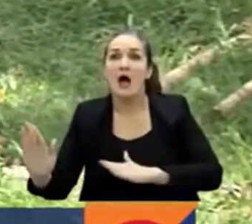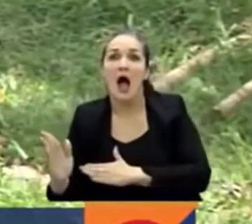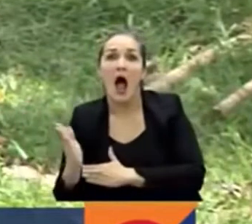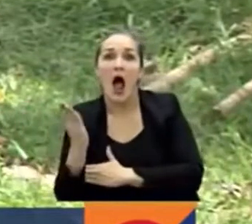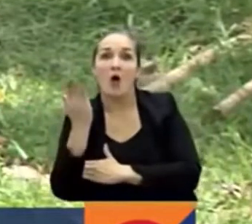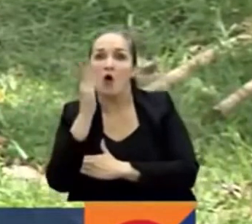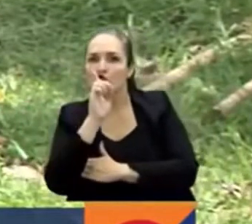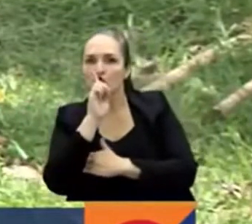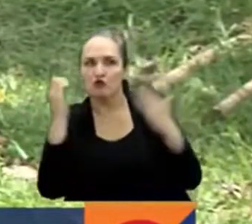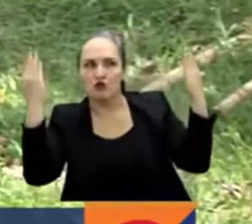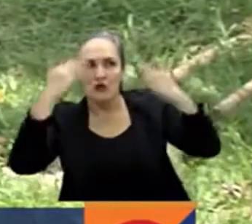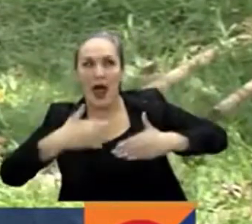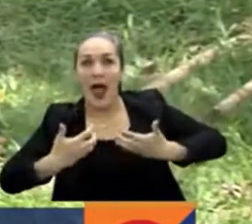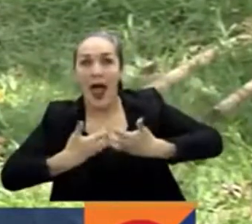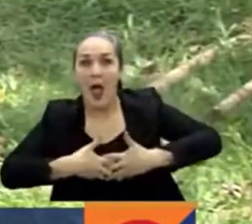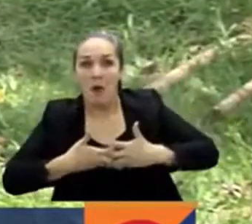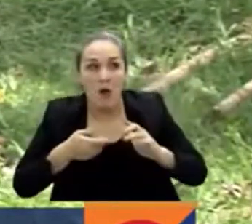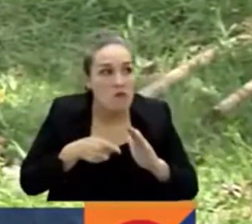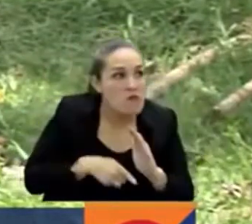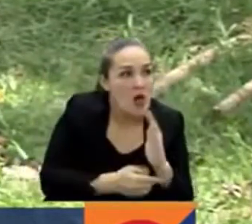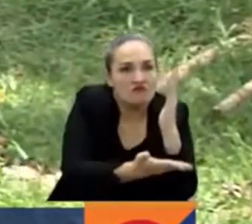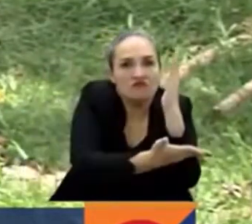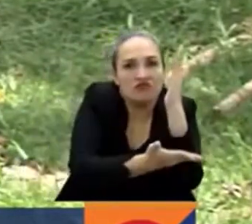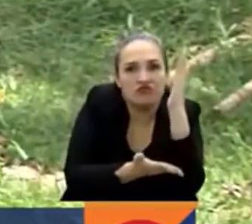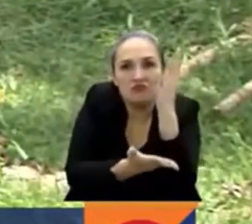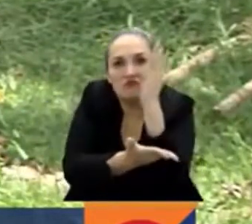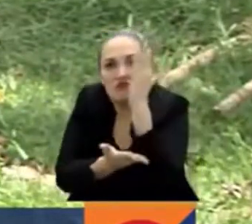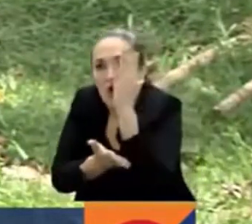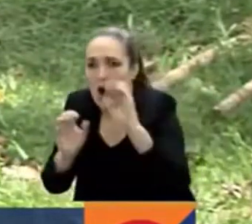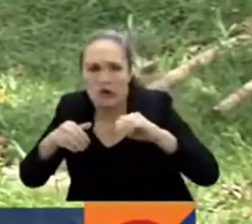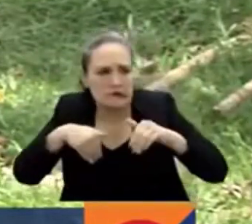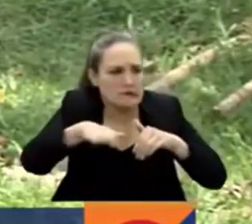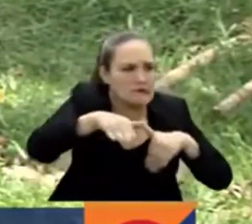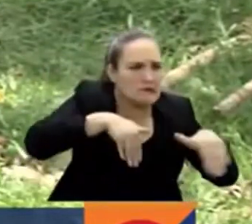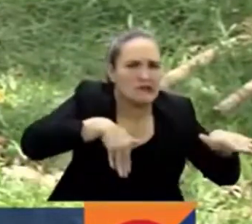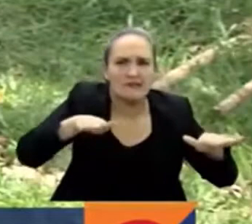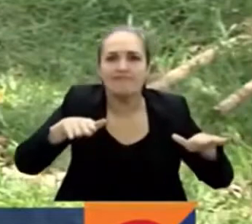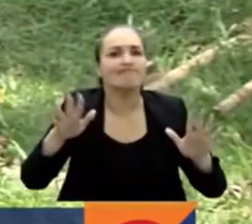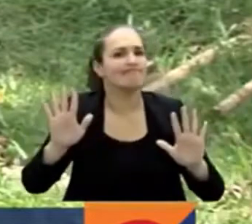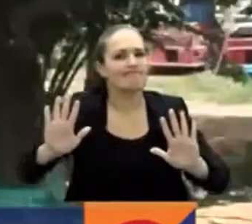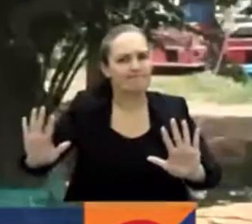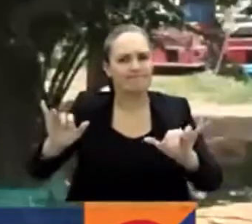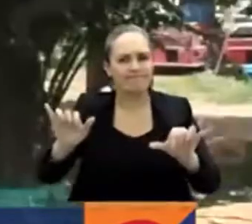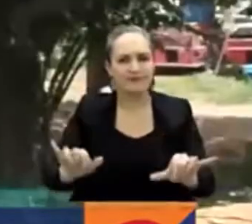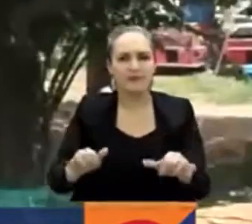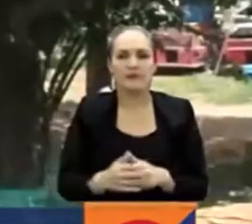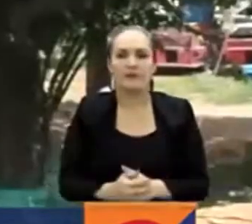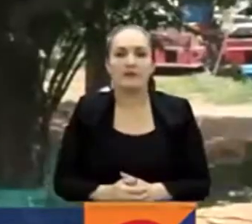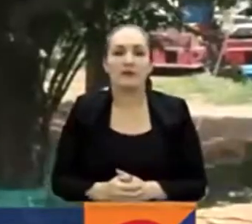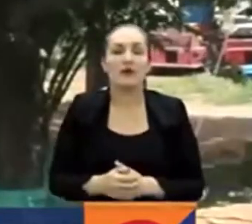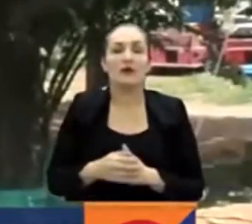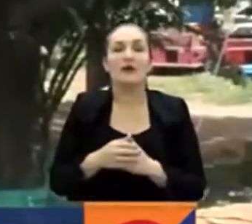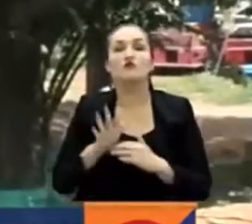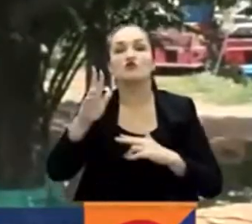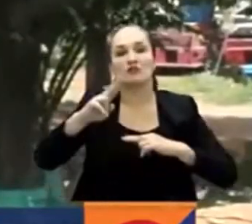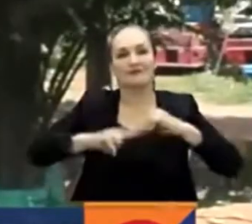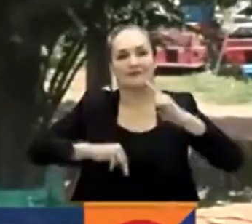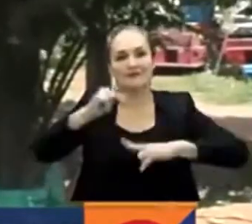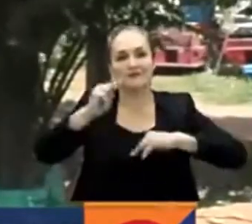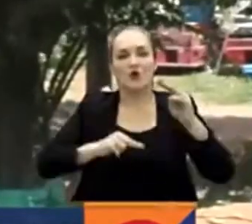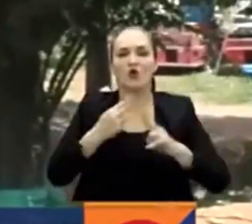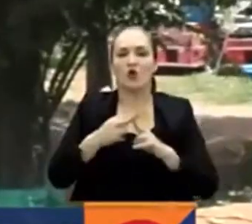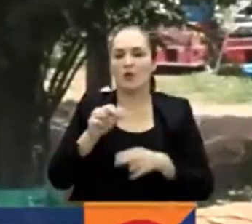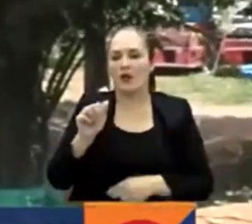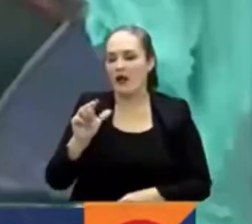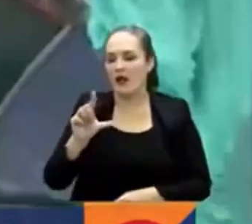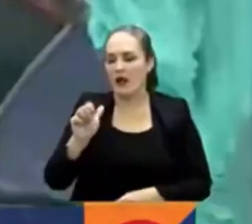la empresa ha intentado ingresar y retirarlos del lugar. Se trata del proyecto de vivienda Álamos del